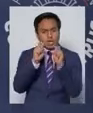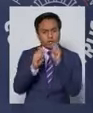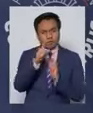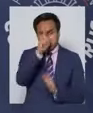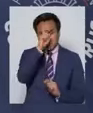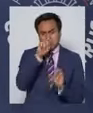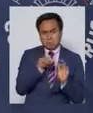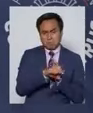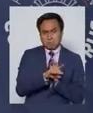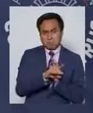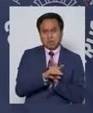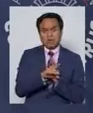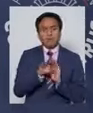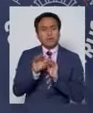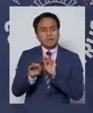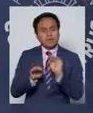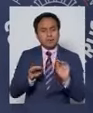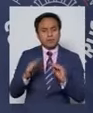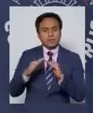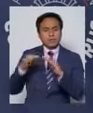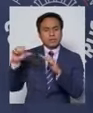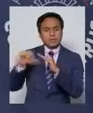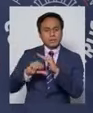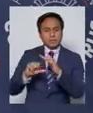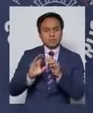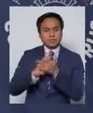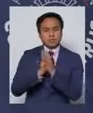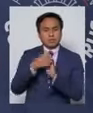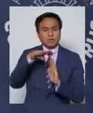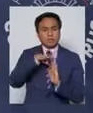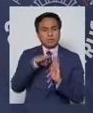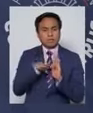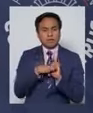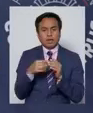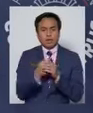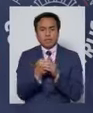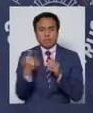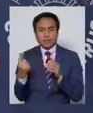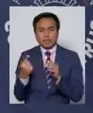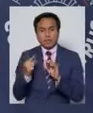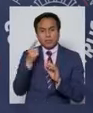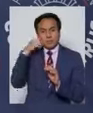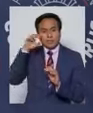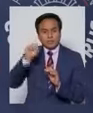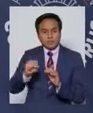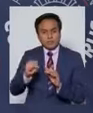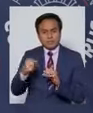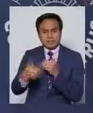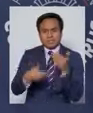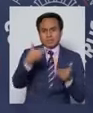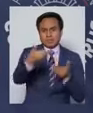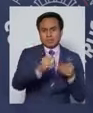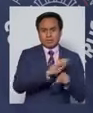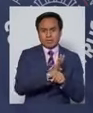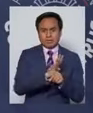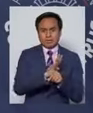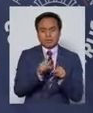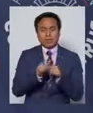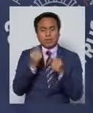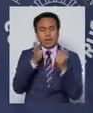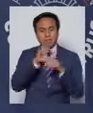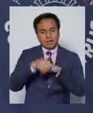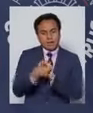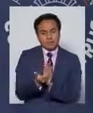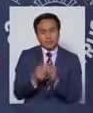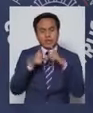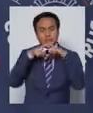hospitalización, nuestro llamado a que las cuarentenas, que todas las medidas de aislamiento, que todas las medidas de prevención de transmisión del virus, es decir, lavado de